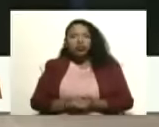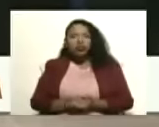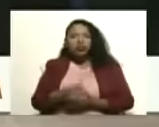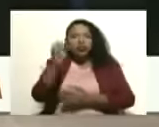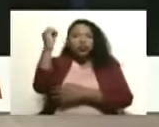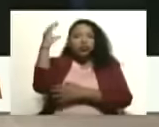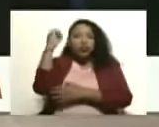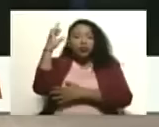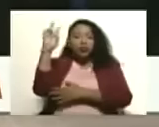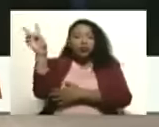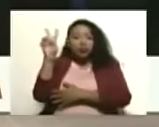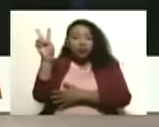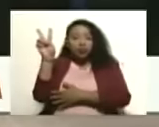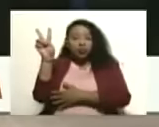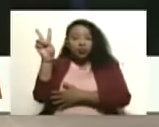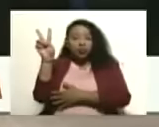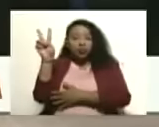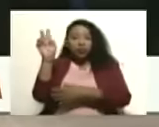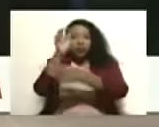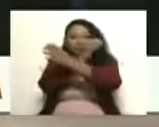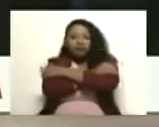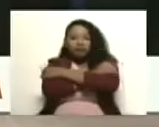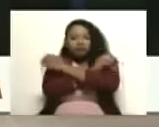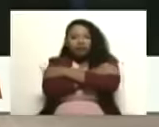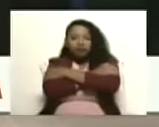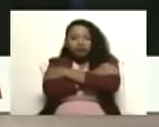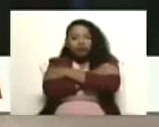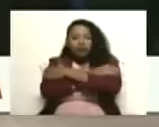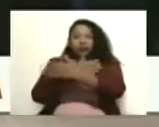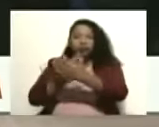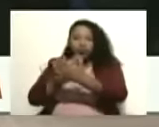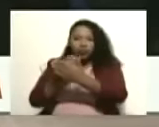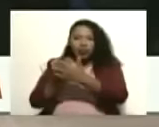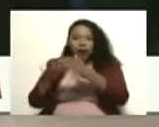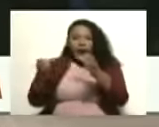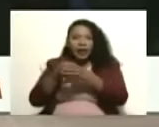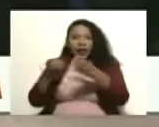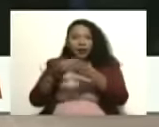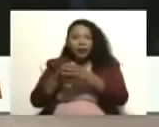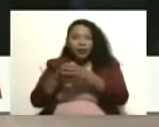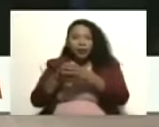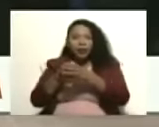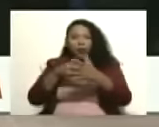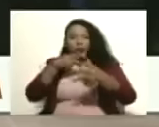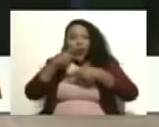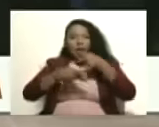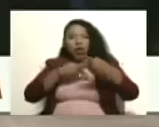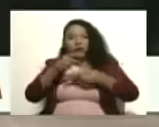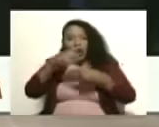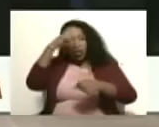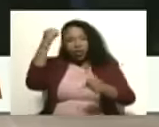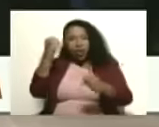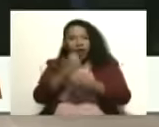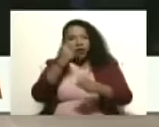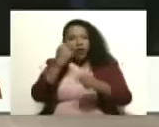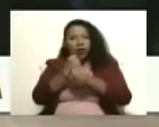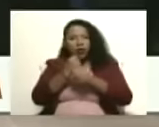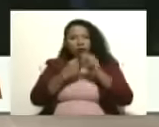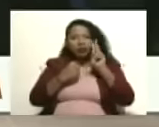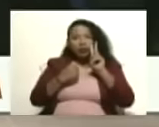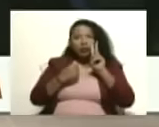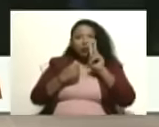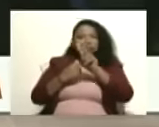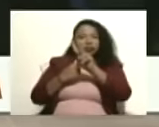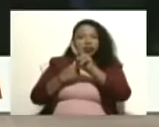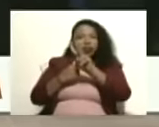Venezuela felicita y se congratula del equipo jurídico político que trabajó en las observaciones